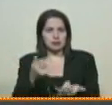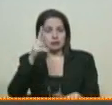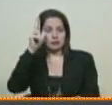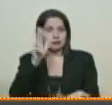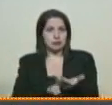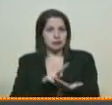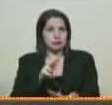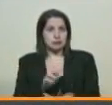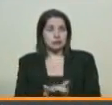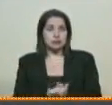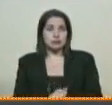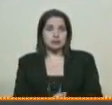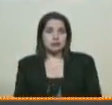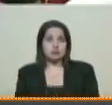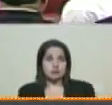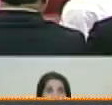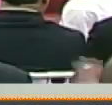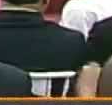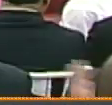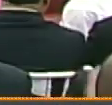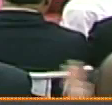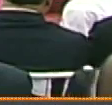Aprobado, pues.